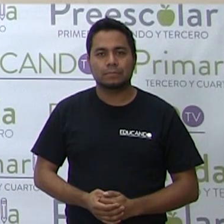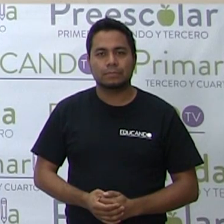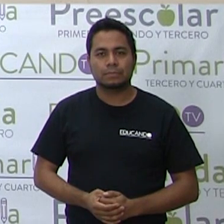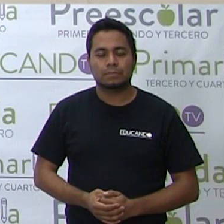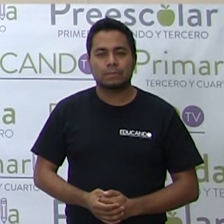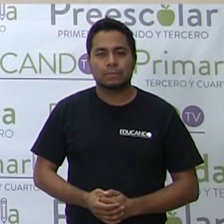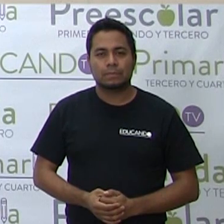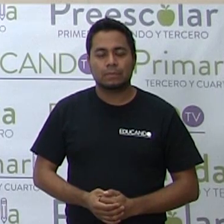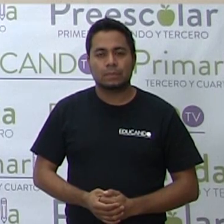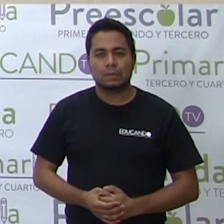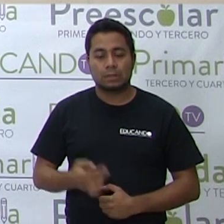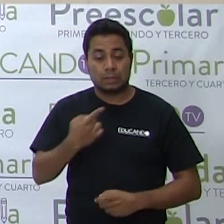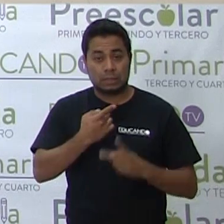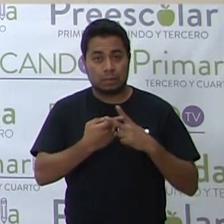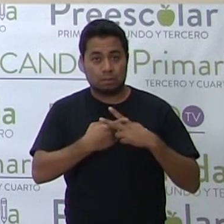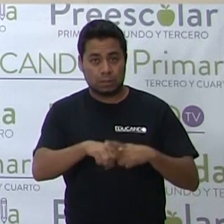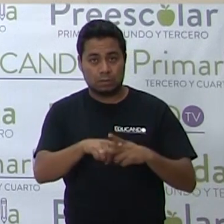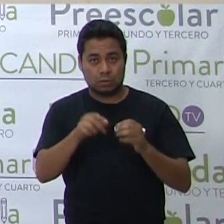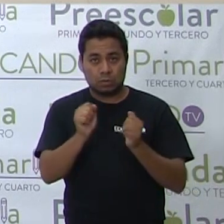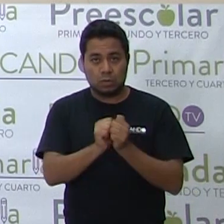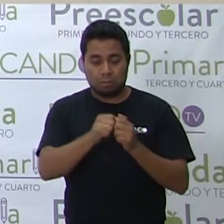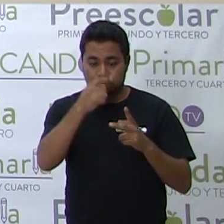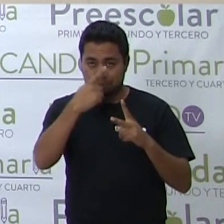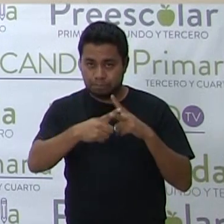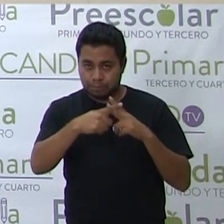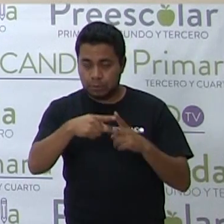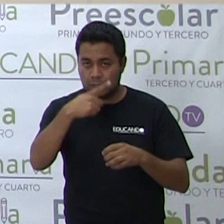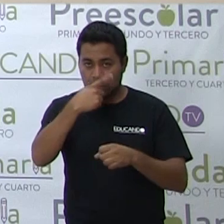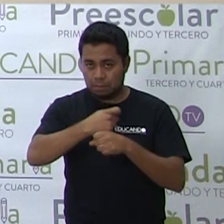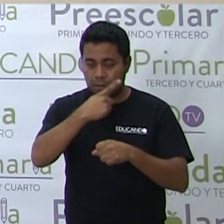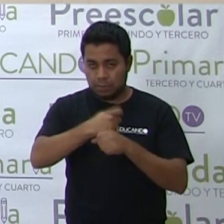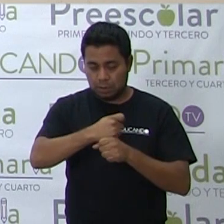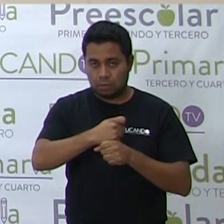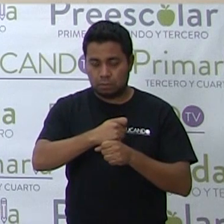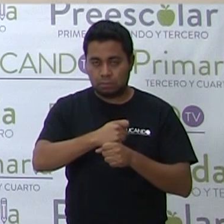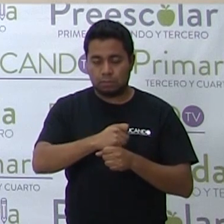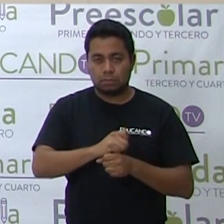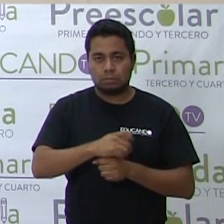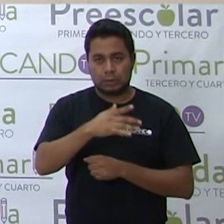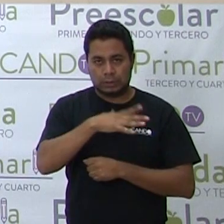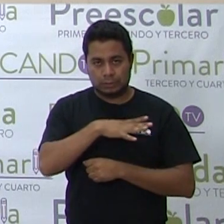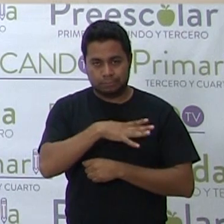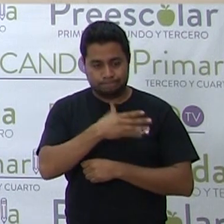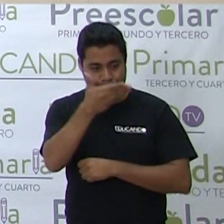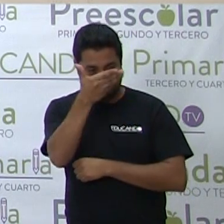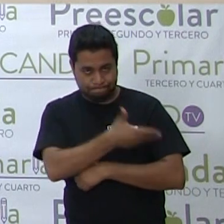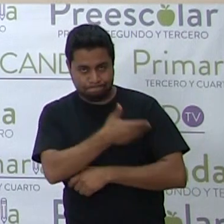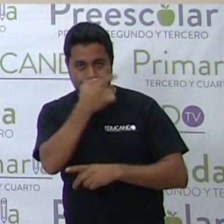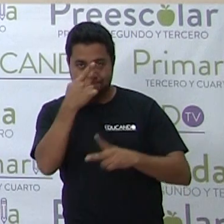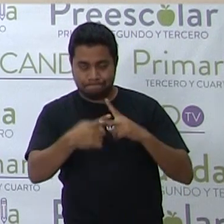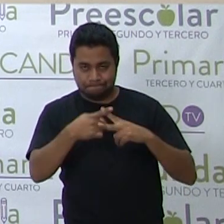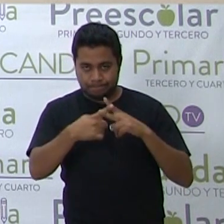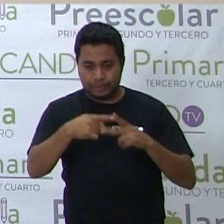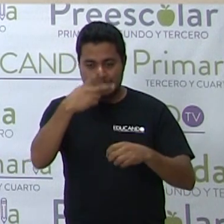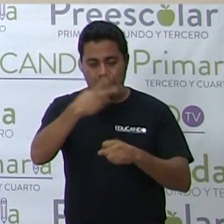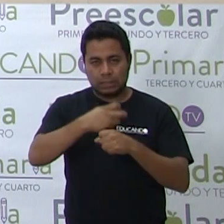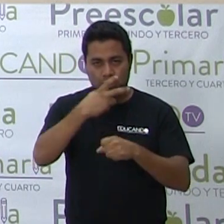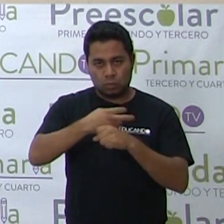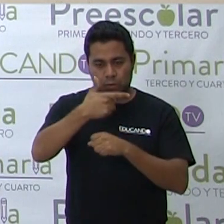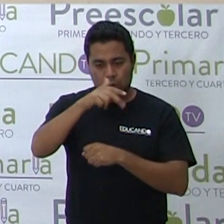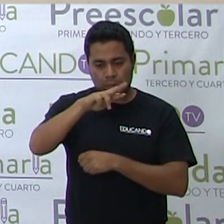iniciar con el primer problema aquí tenem una ecuación cuadrática o de